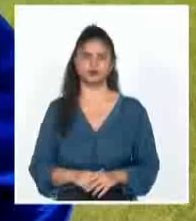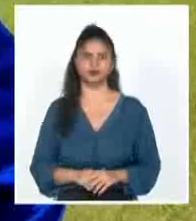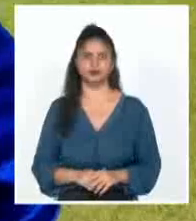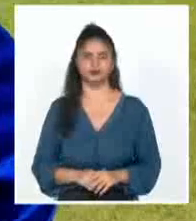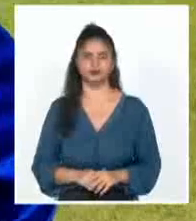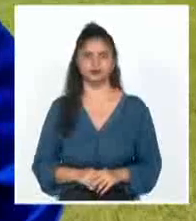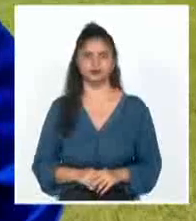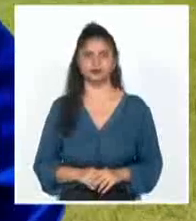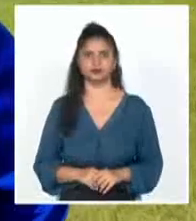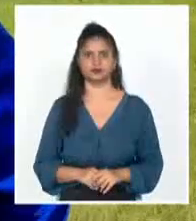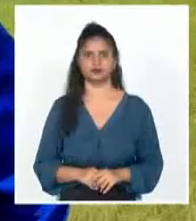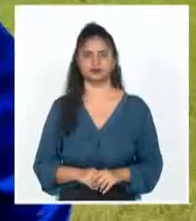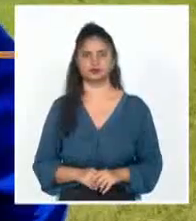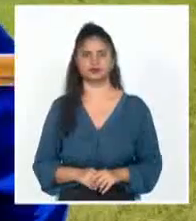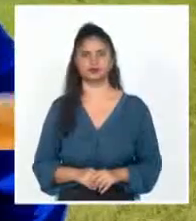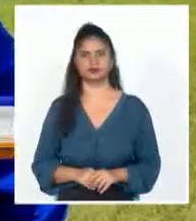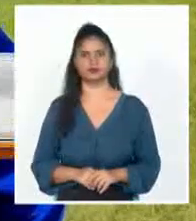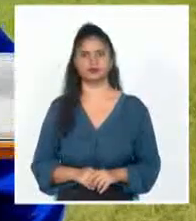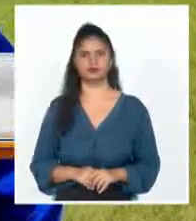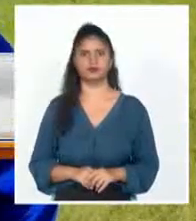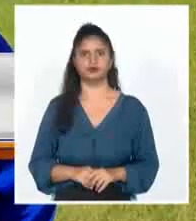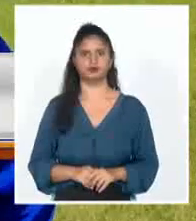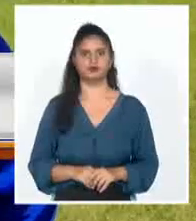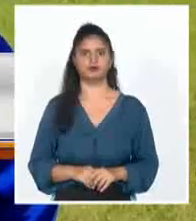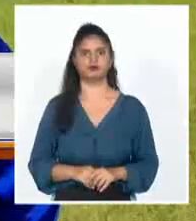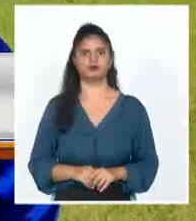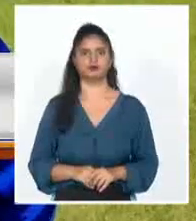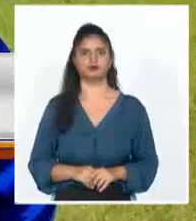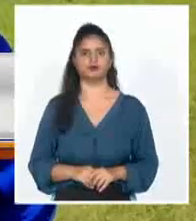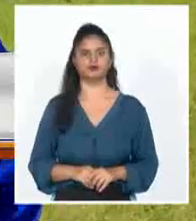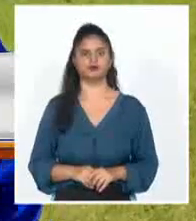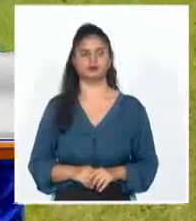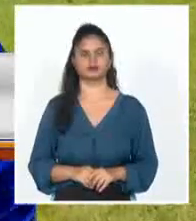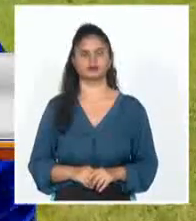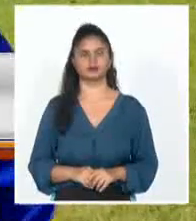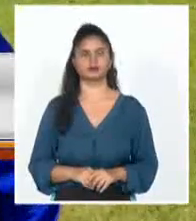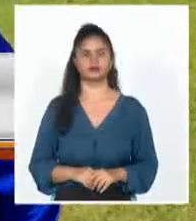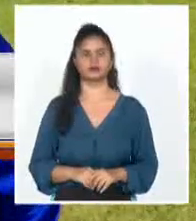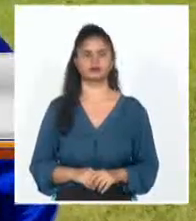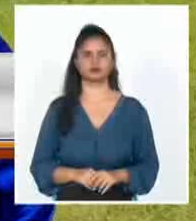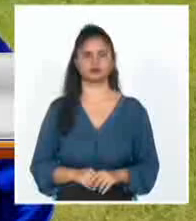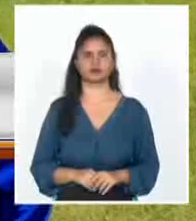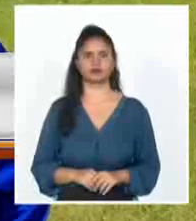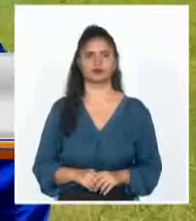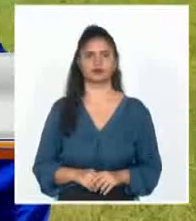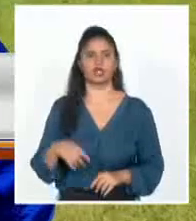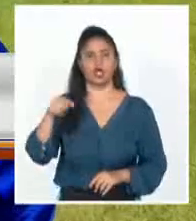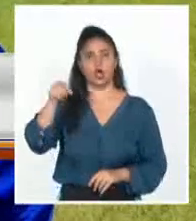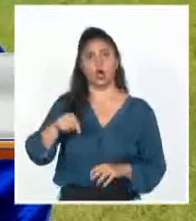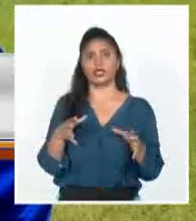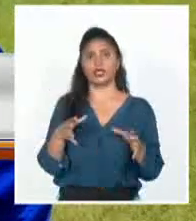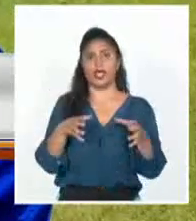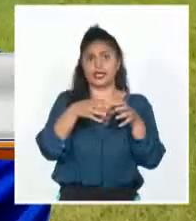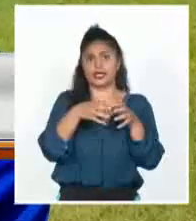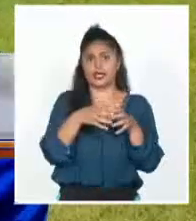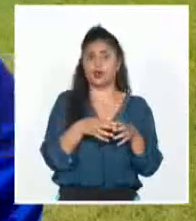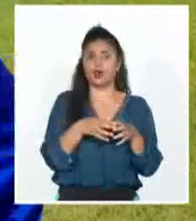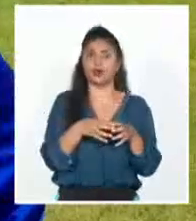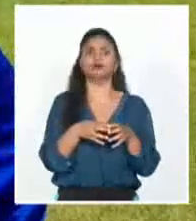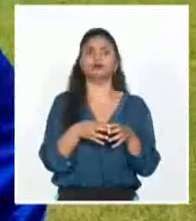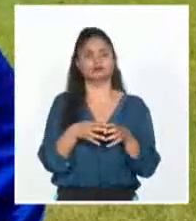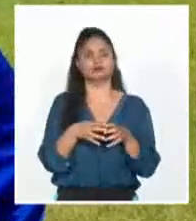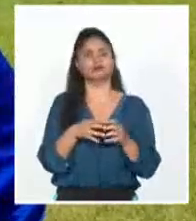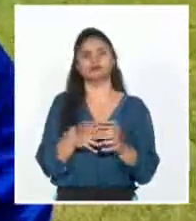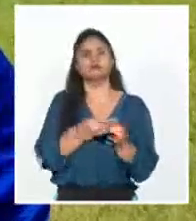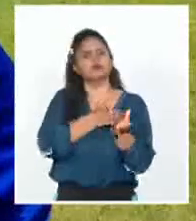Tratar de tirar lo mejor posible por equipo, que hoy es el equipo, y tratar de